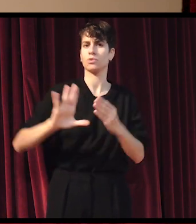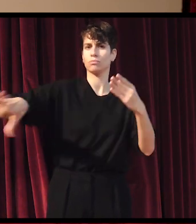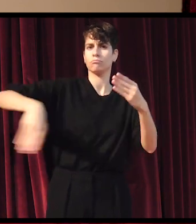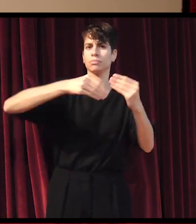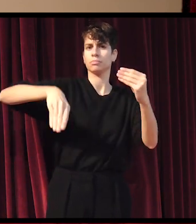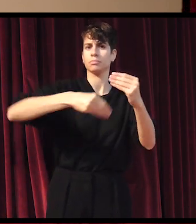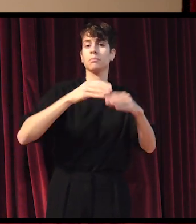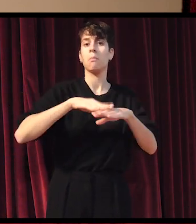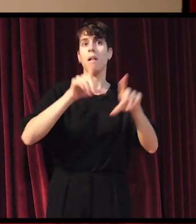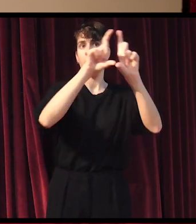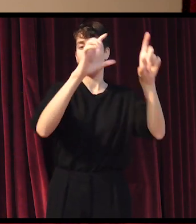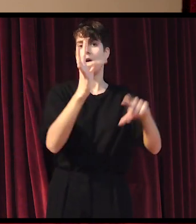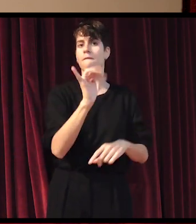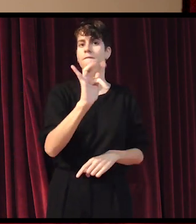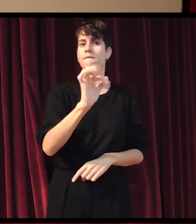fuera valorada por la FIFA.